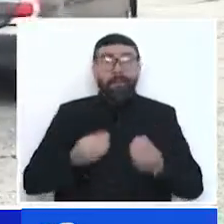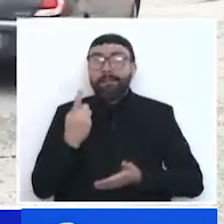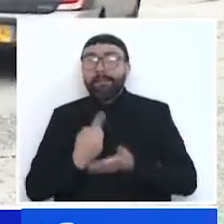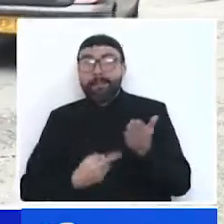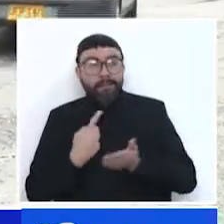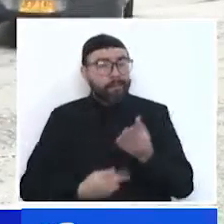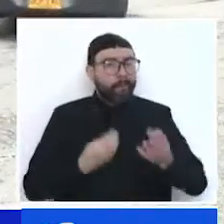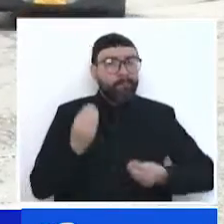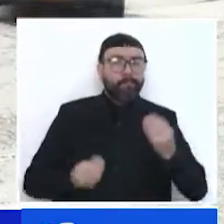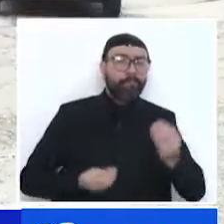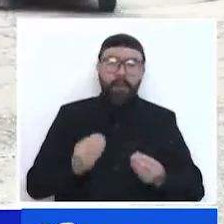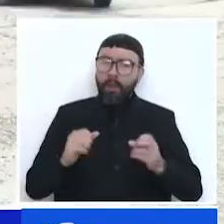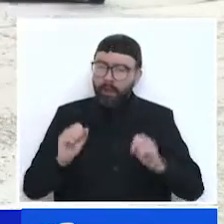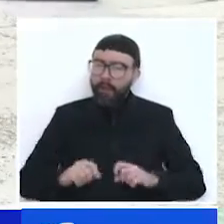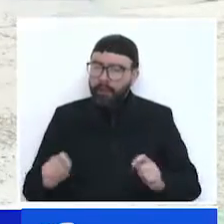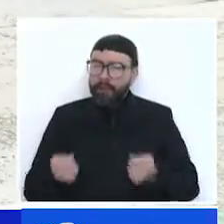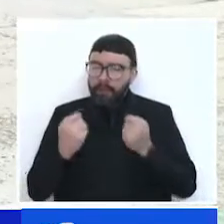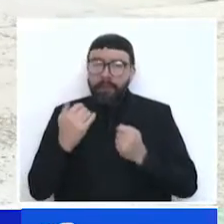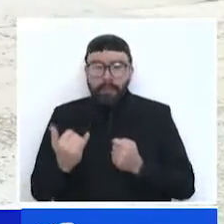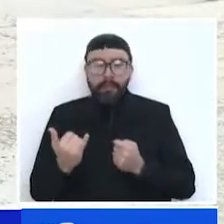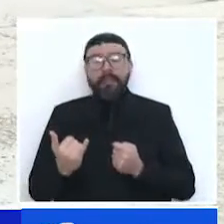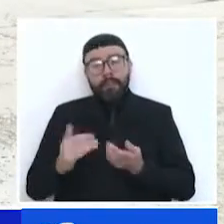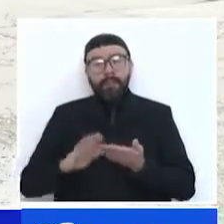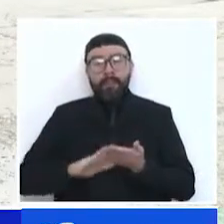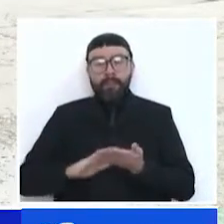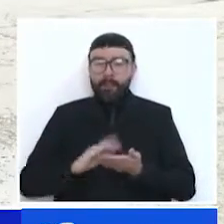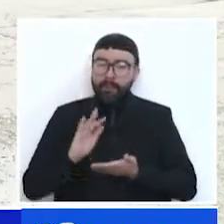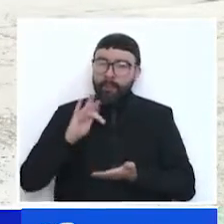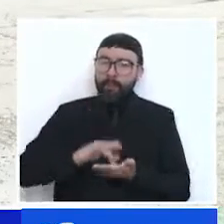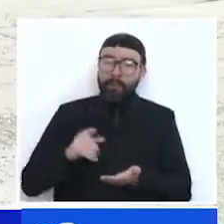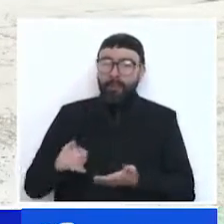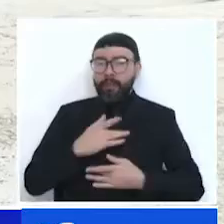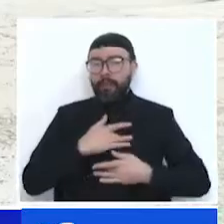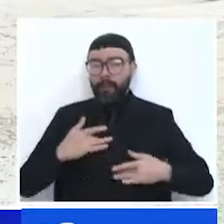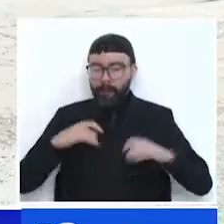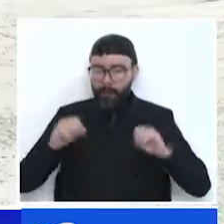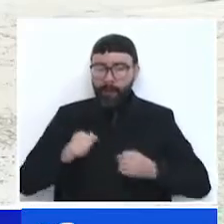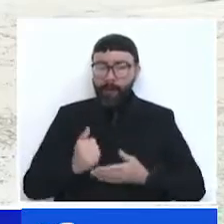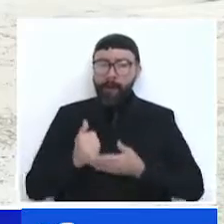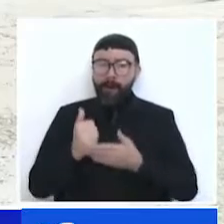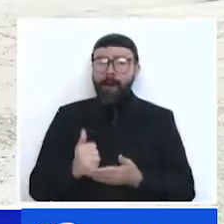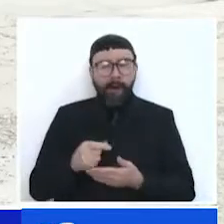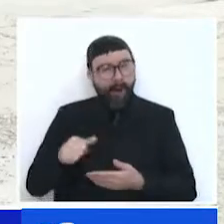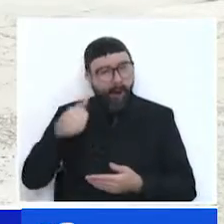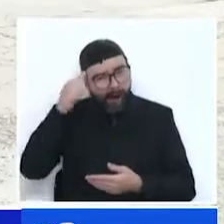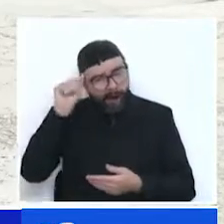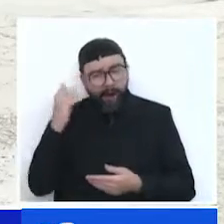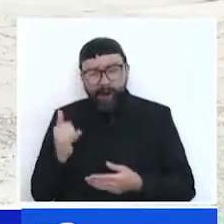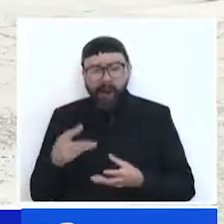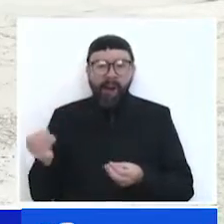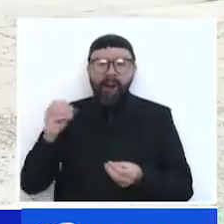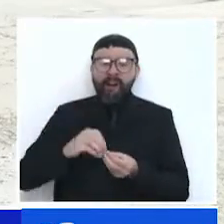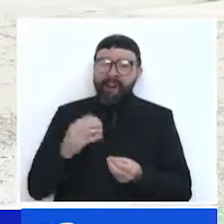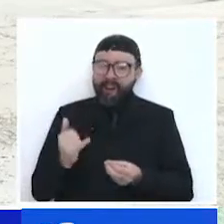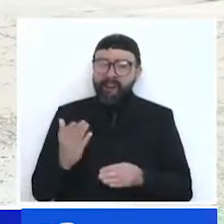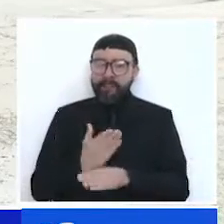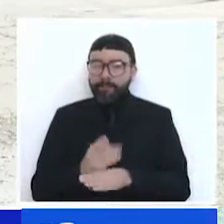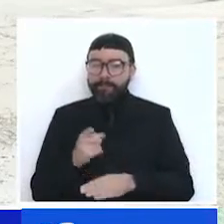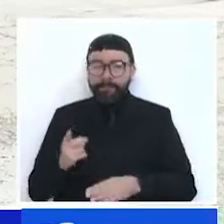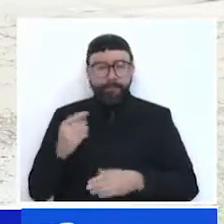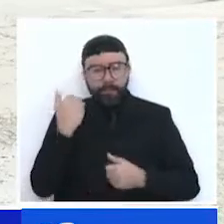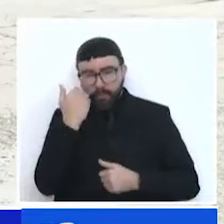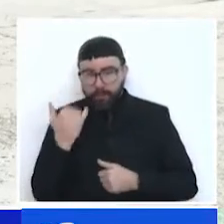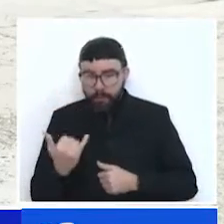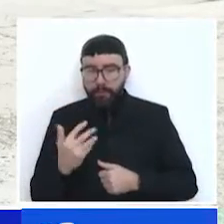para poder salvaguardar la prestación del servicio de salud allí. Recordemos que adicionalmente de este problema sanitario del